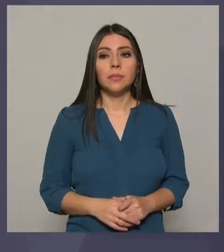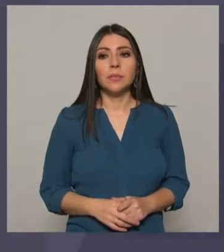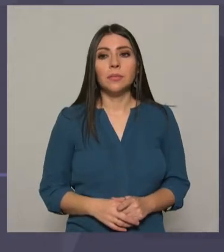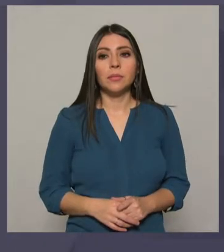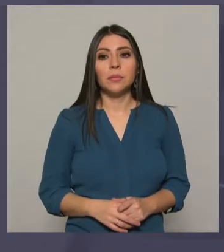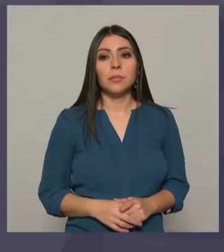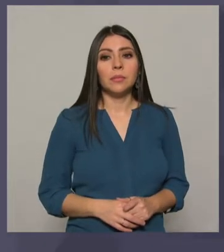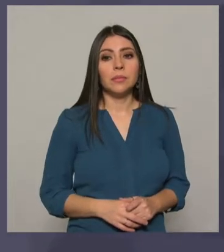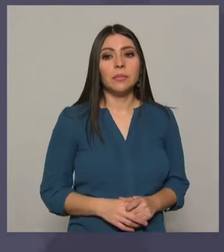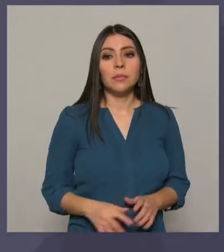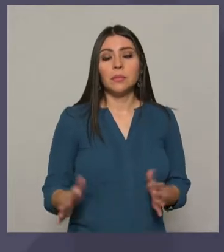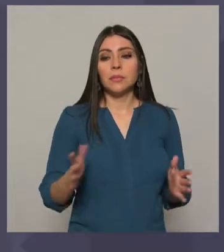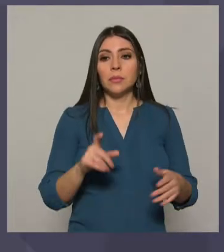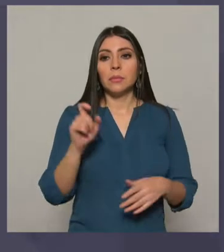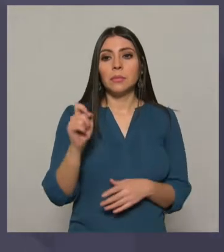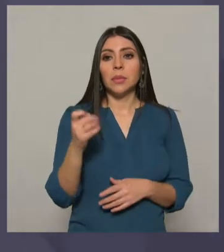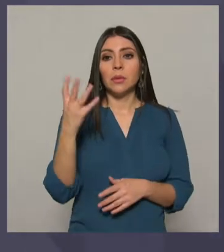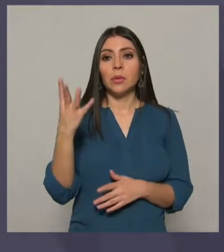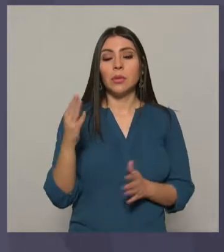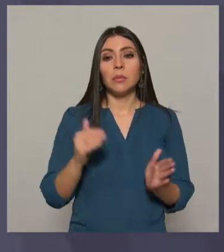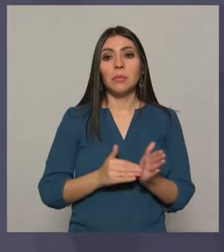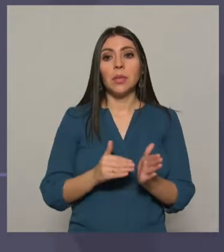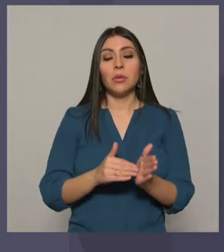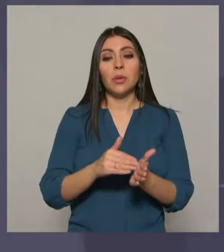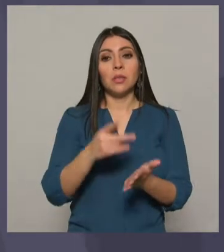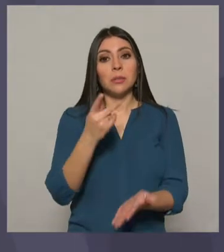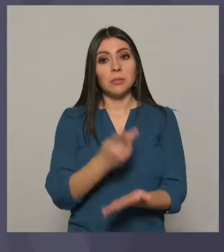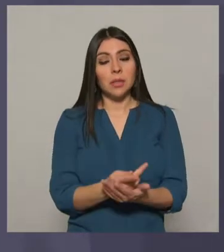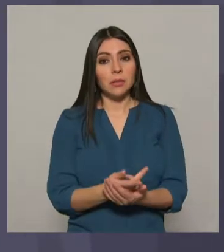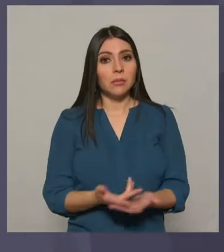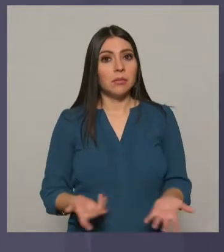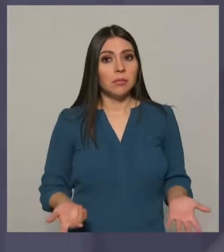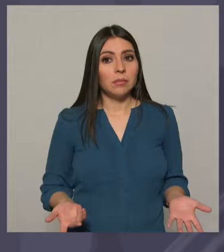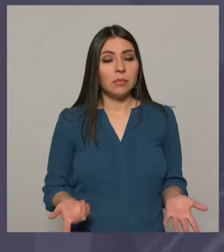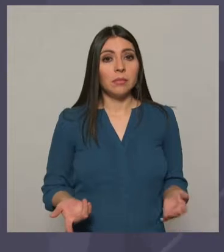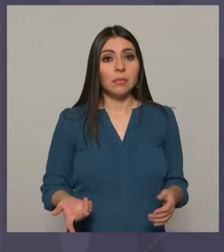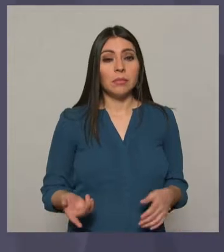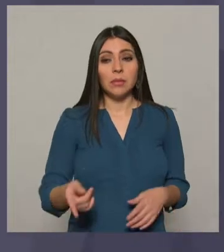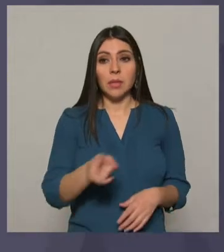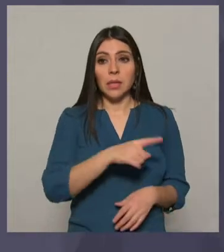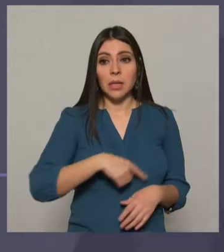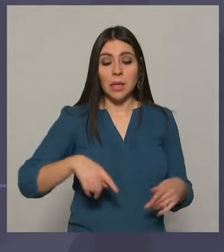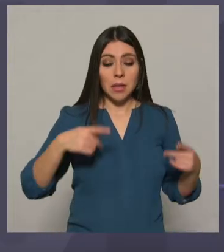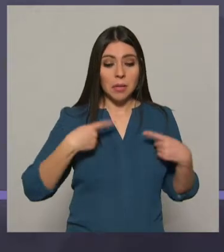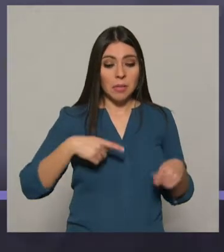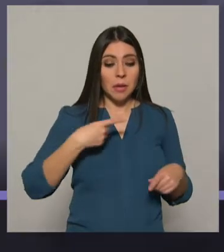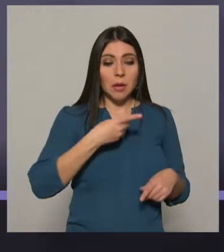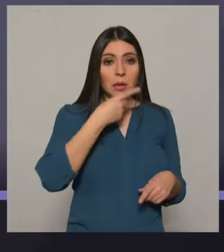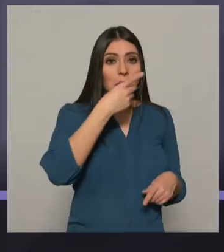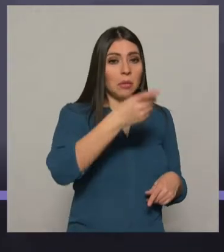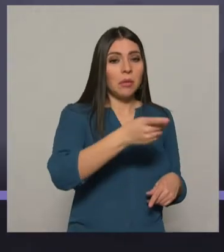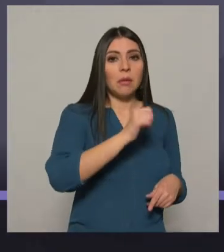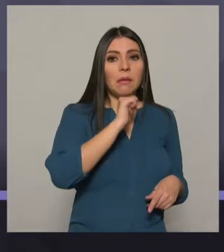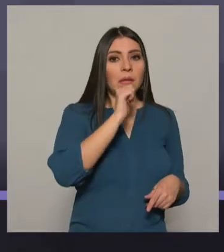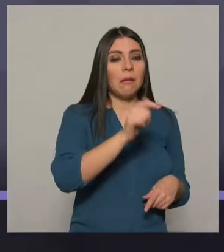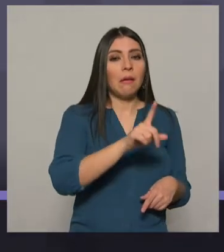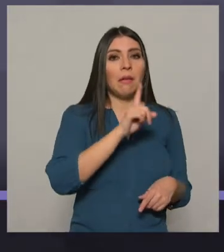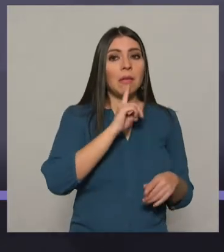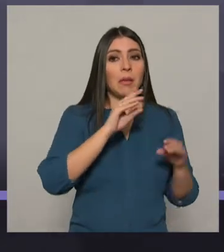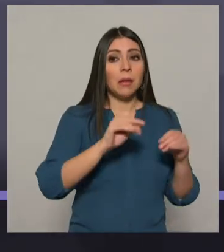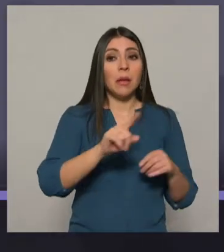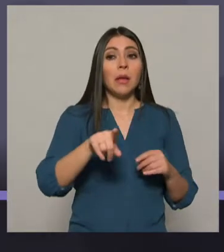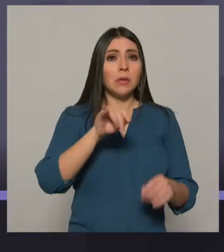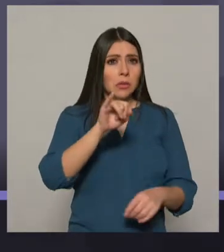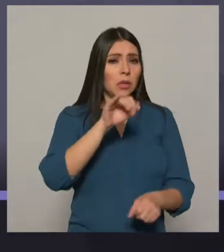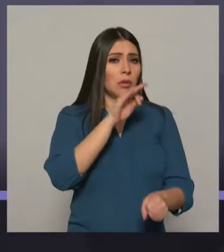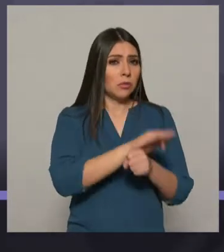como 24 millones de pesos. Entonces, eso no se le dice al pueblo y barrio, se le dice que se le está defendiendo, pero